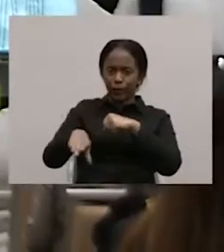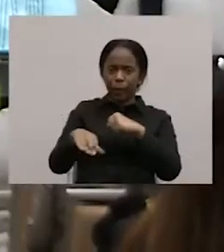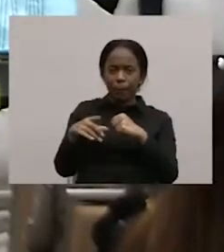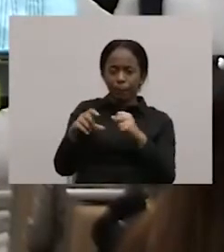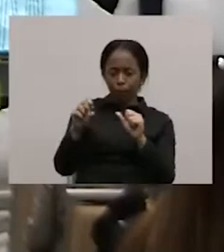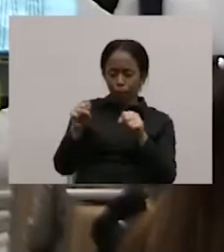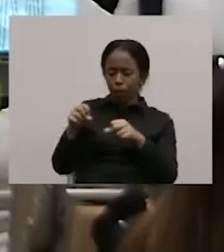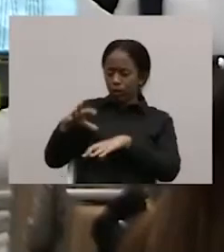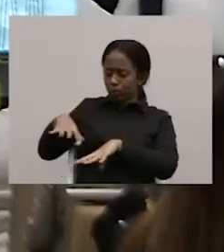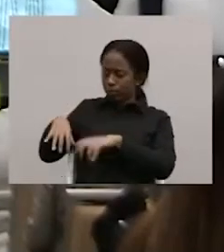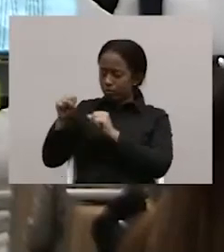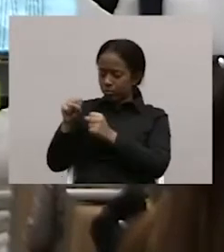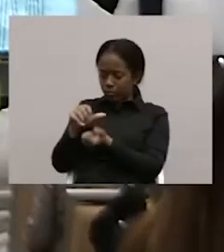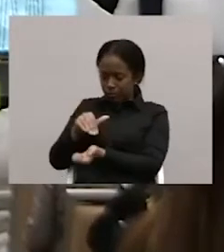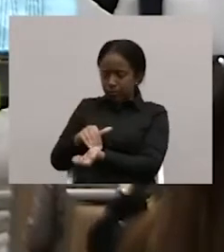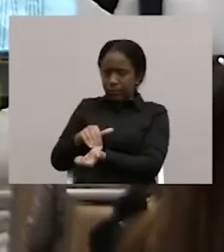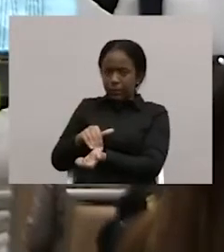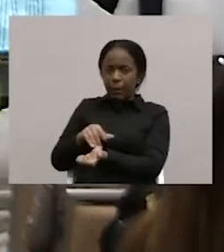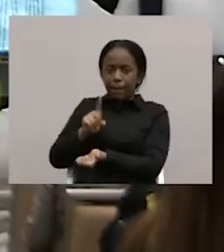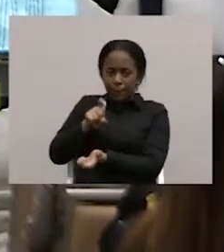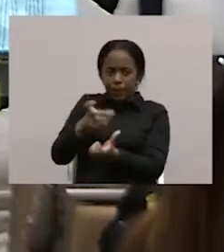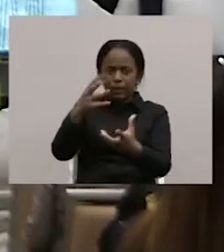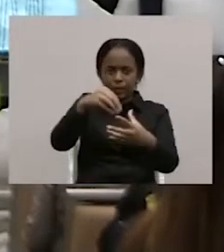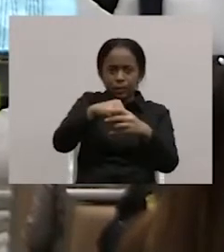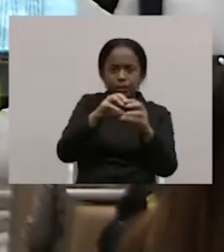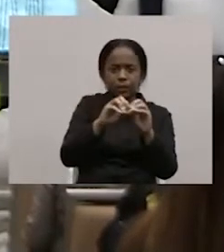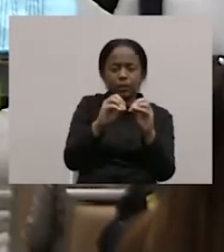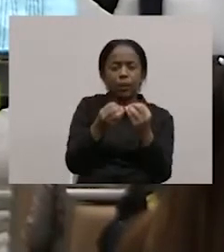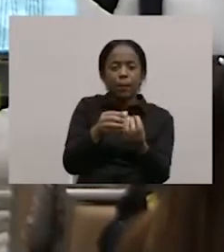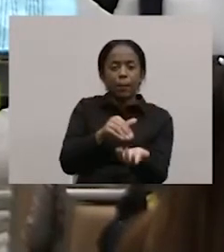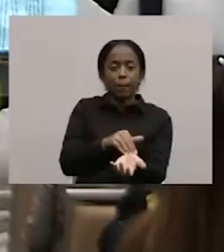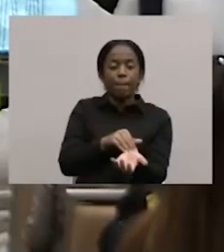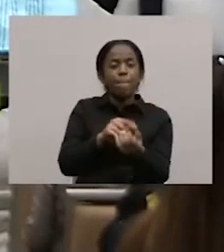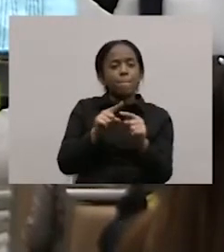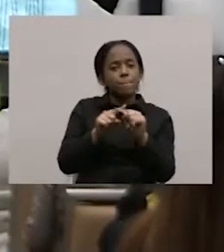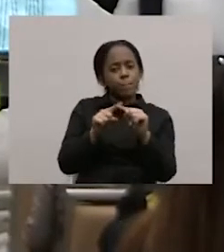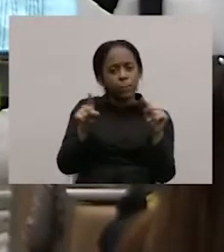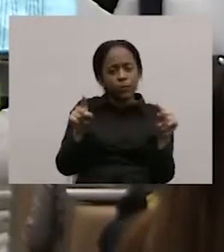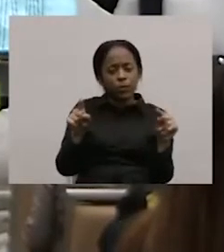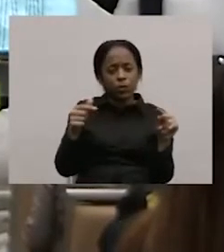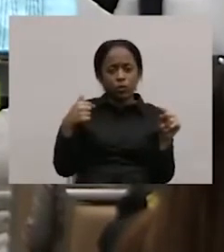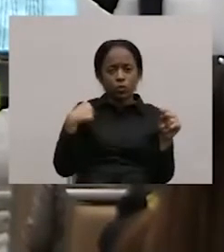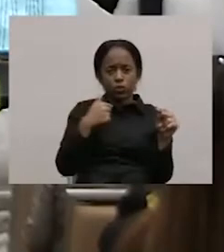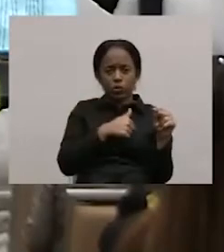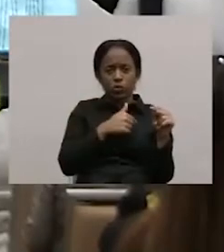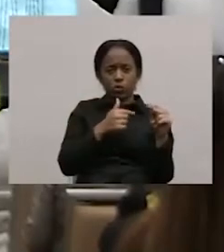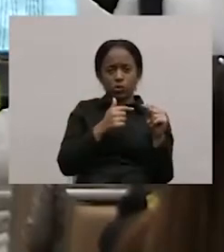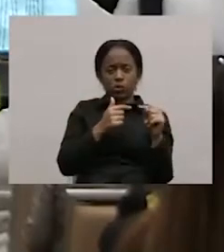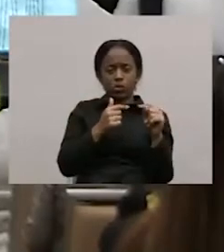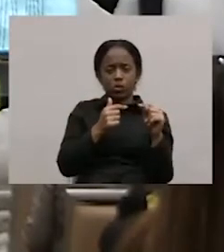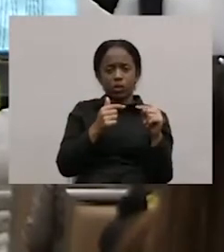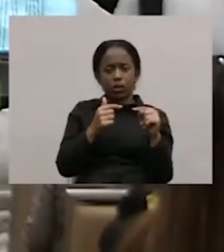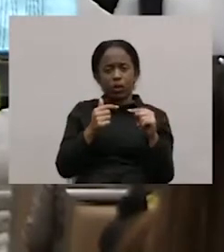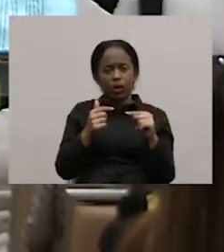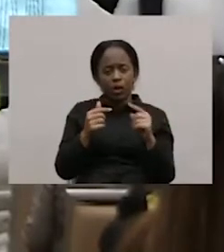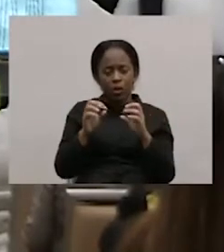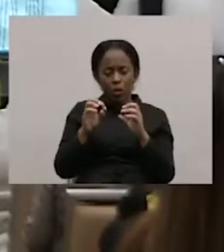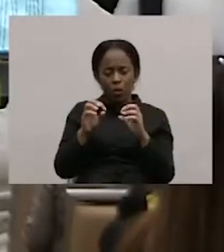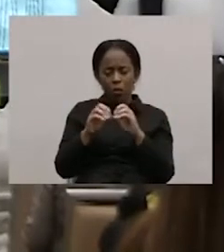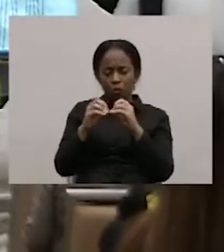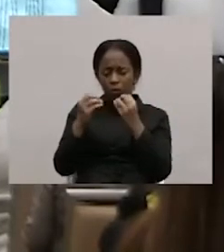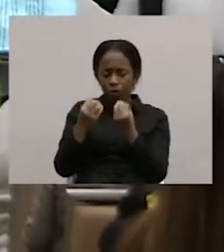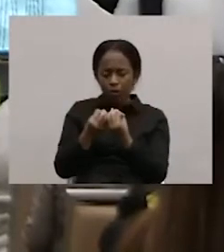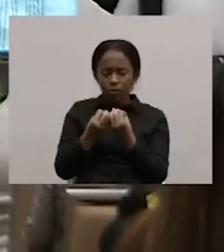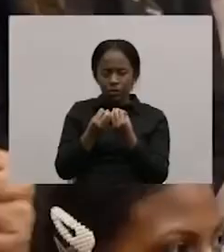medicina. Sin embargo, nosotros pensábamos que el colegio, a partir de las conquistas que